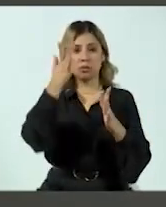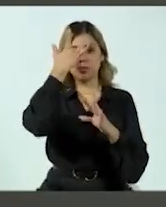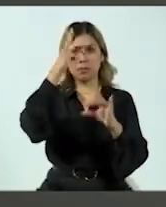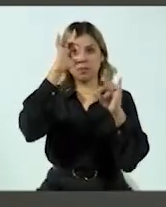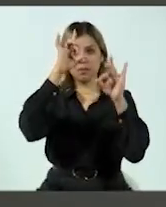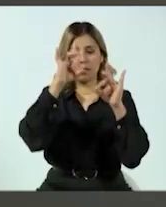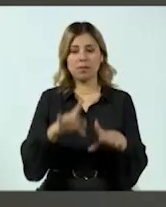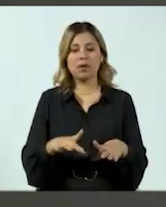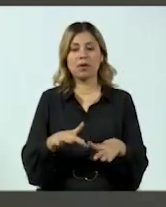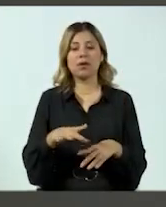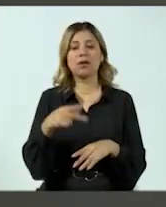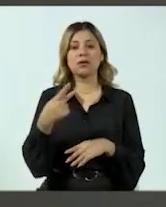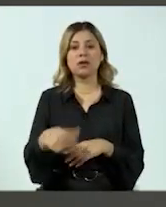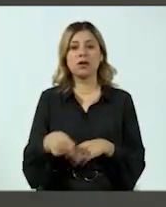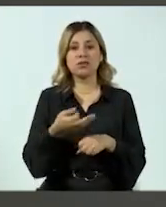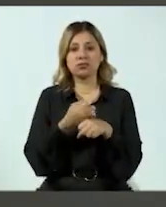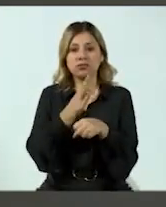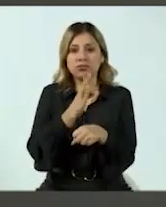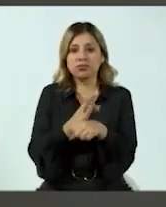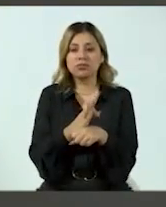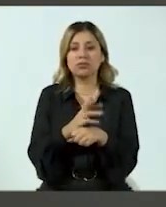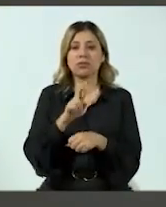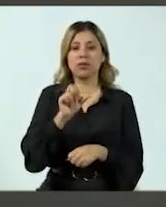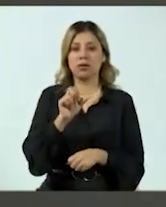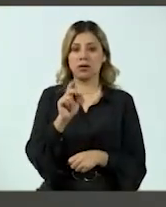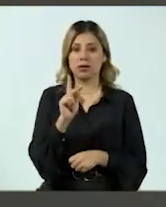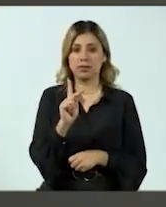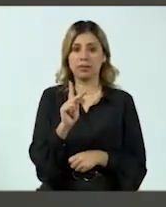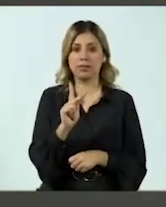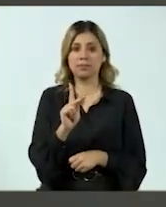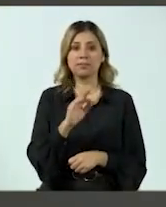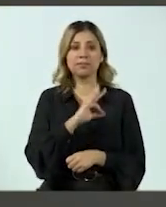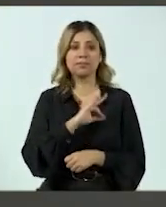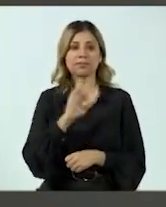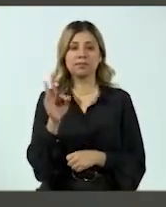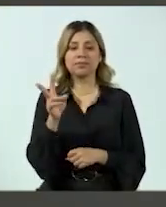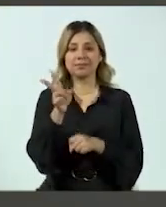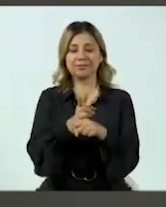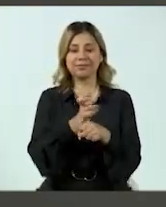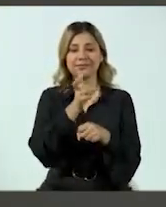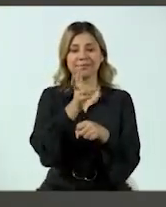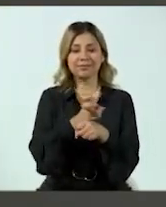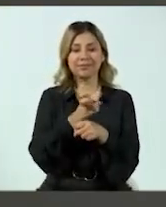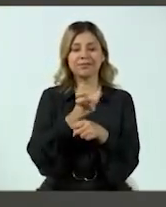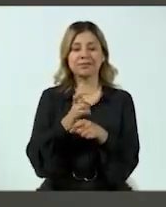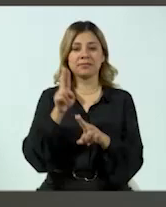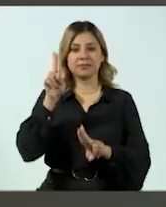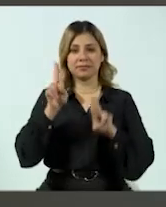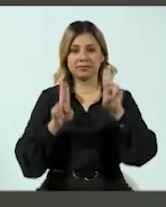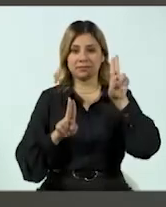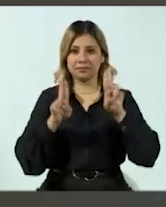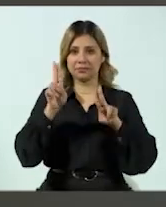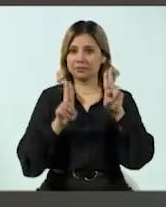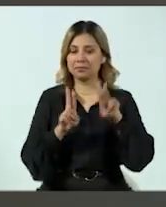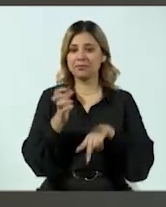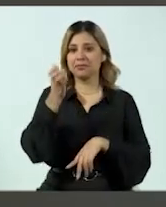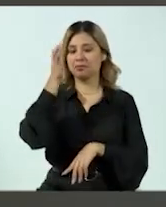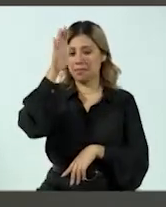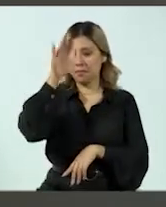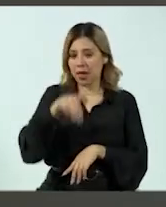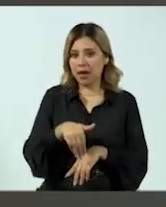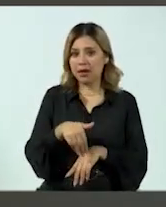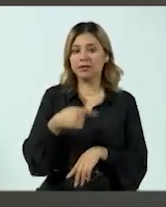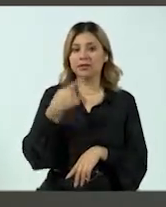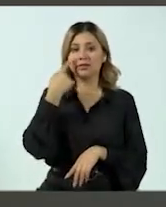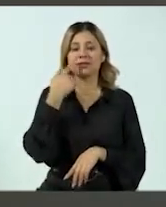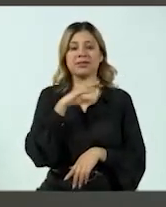rap o beatboxing entonces en esta ocasión Los estamos invitando a que participen a que vengan con nosotros nos va